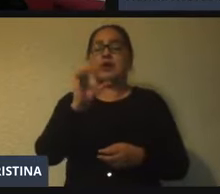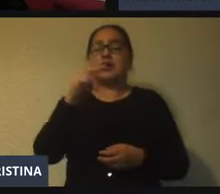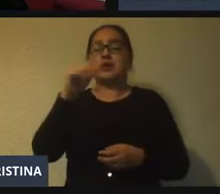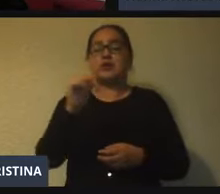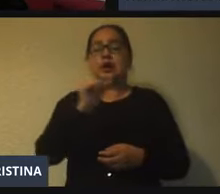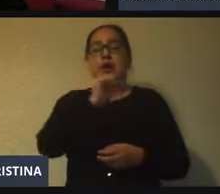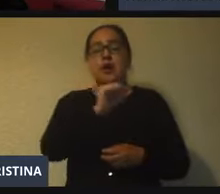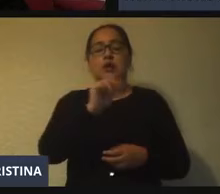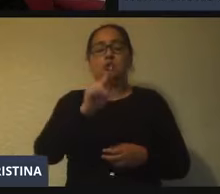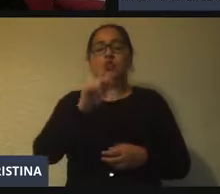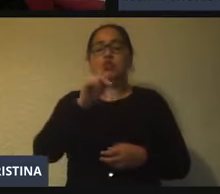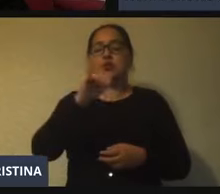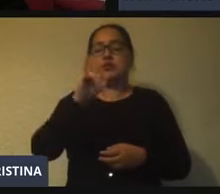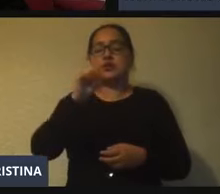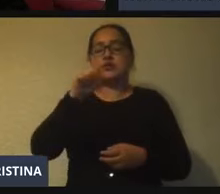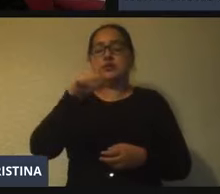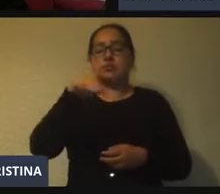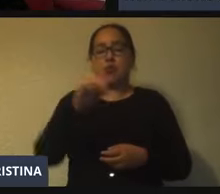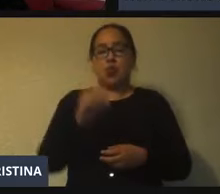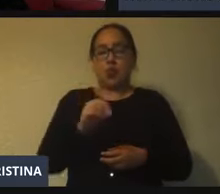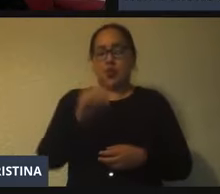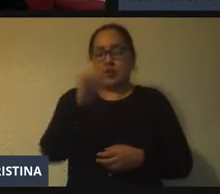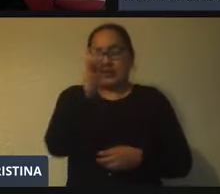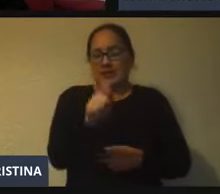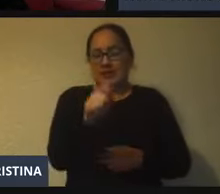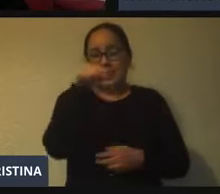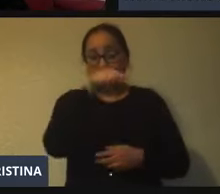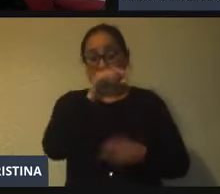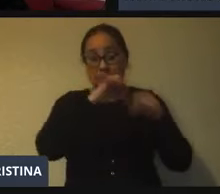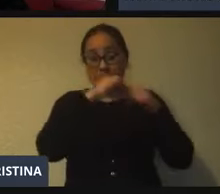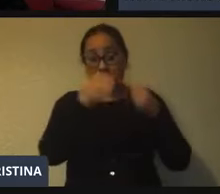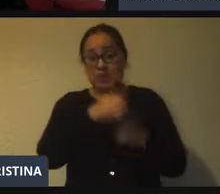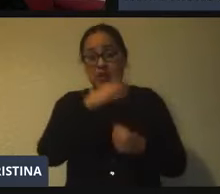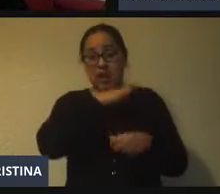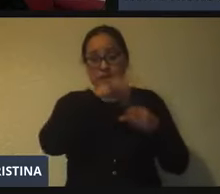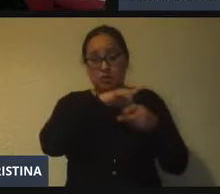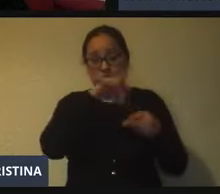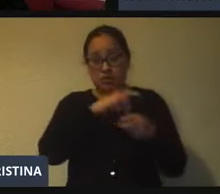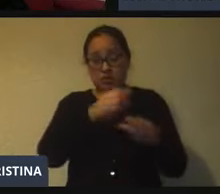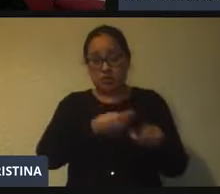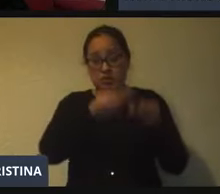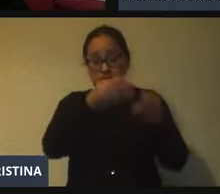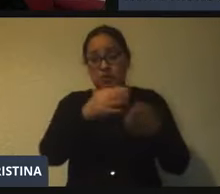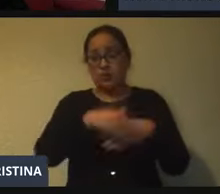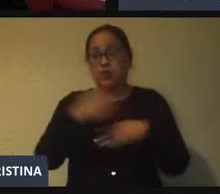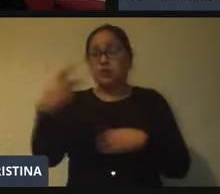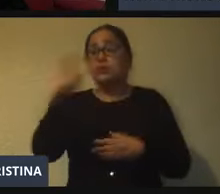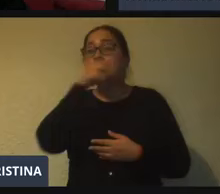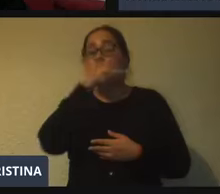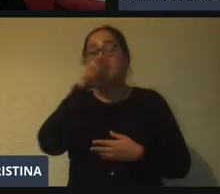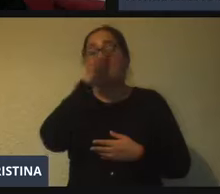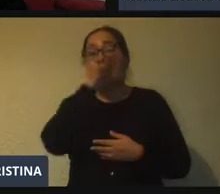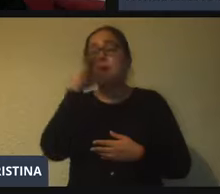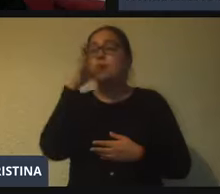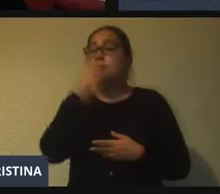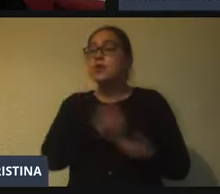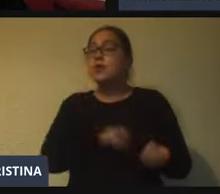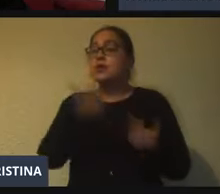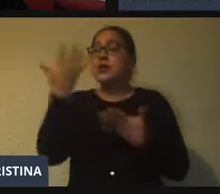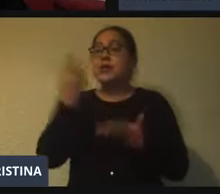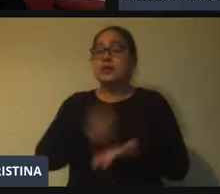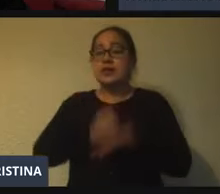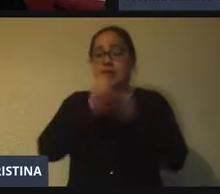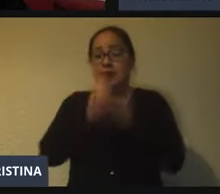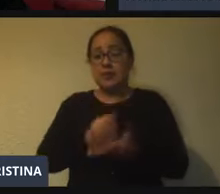están recibiendo donativos porque los papás no pueden llevar a los niños a terapia,